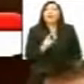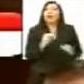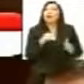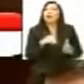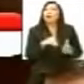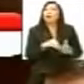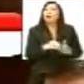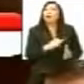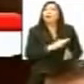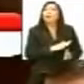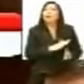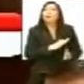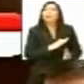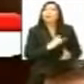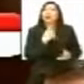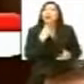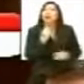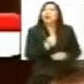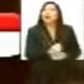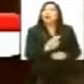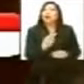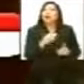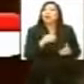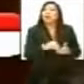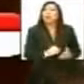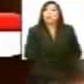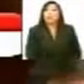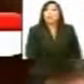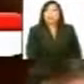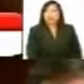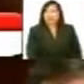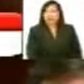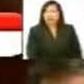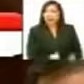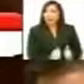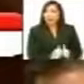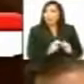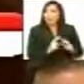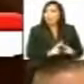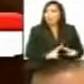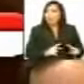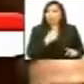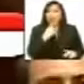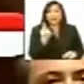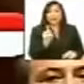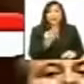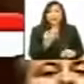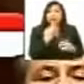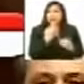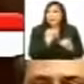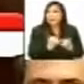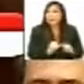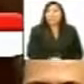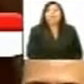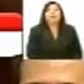nombrar un fiscal anticorrupción que cumpla con los principios y con los valores de autonomía, de